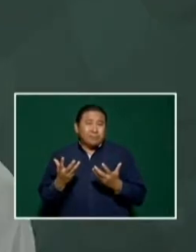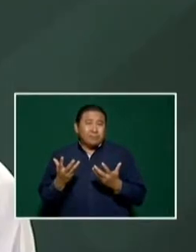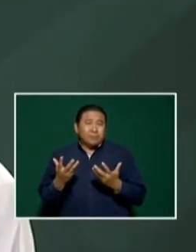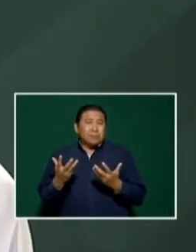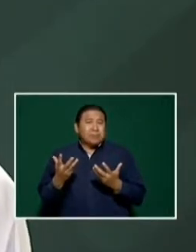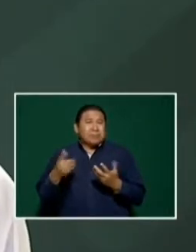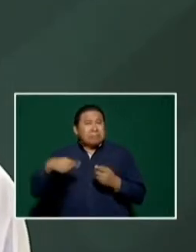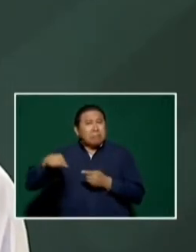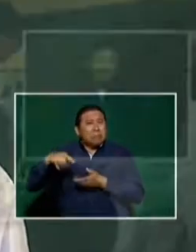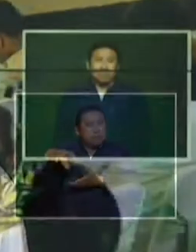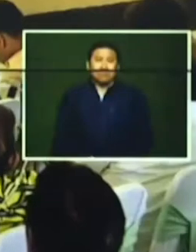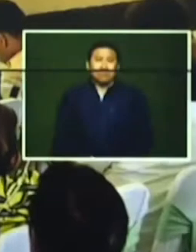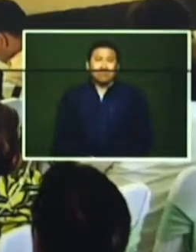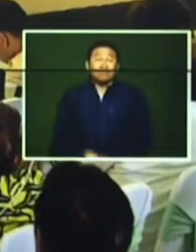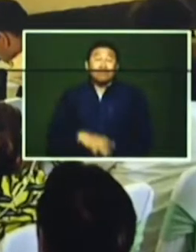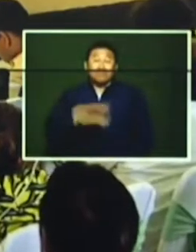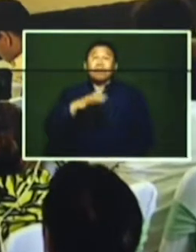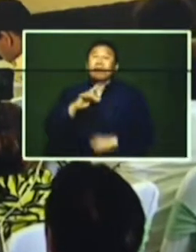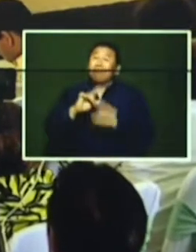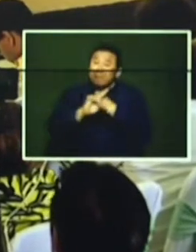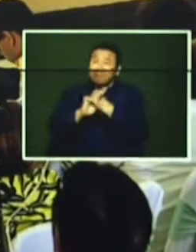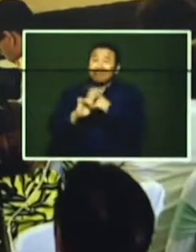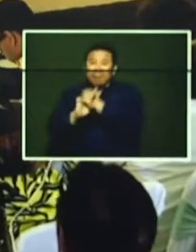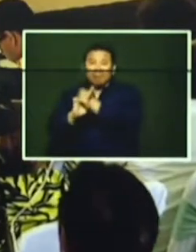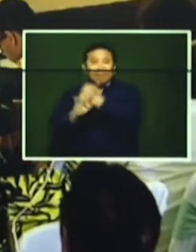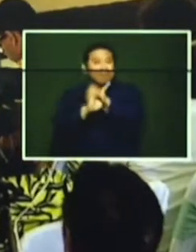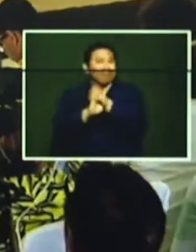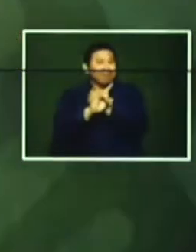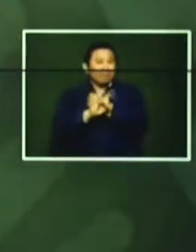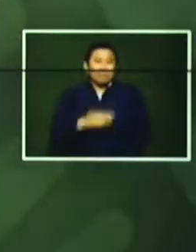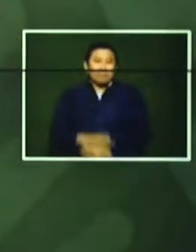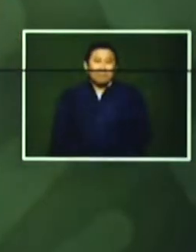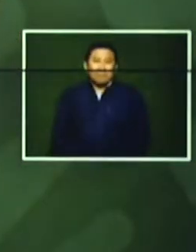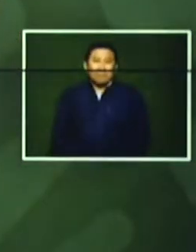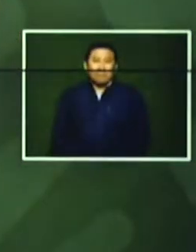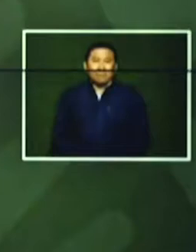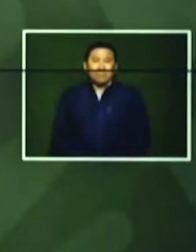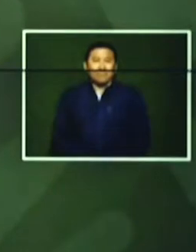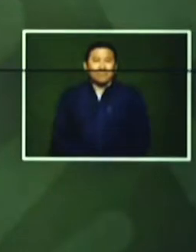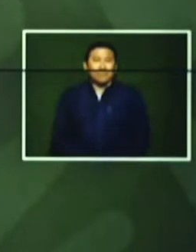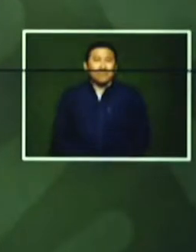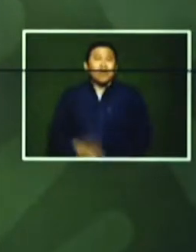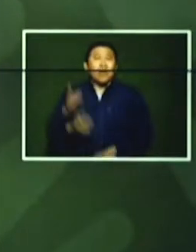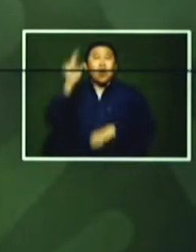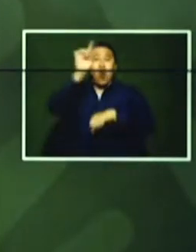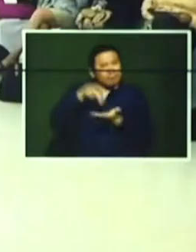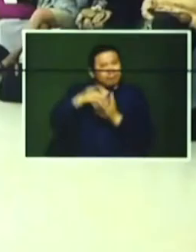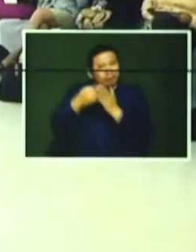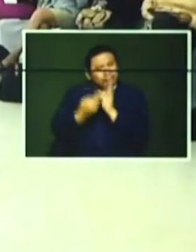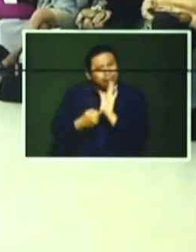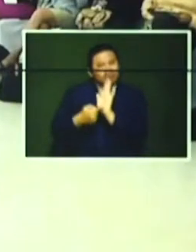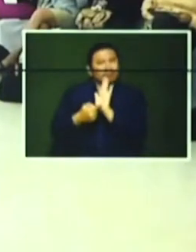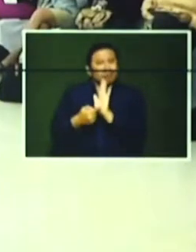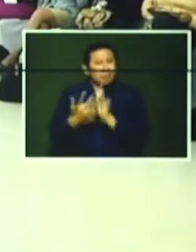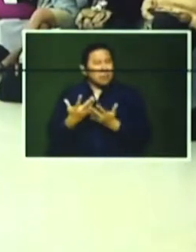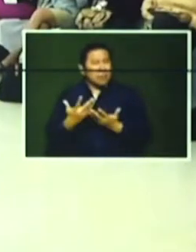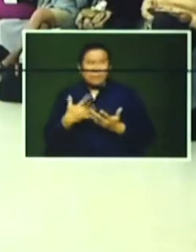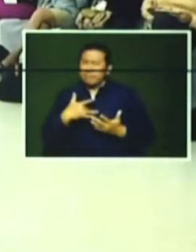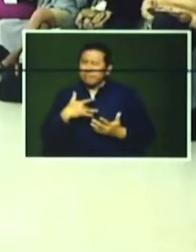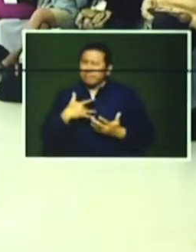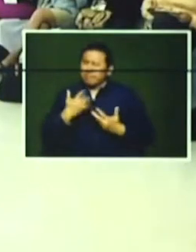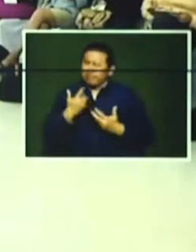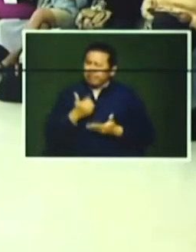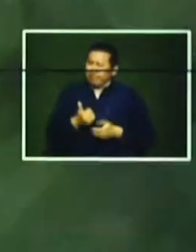de ineficiencia y durante la conferencia matutina en su oportunidad del secretario de marina rafael ojeda durán informó